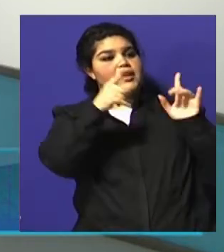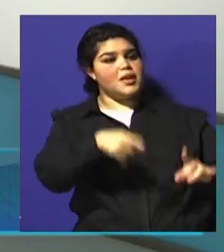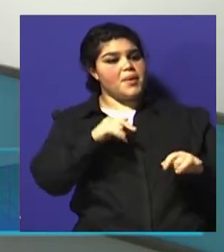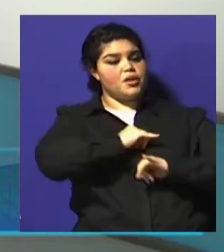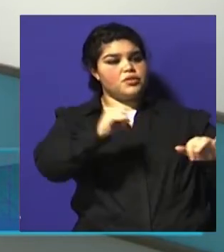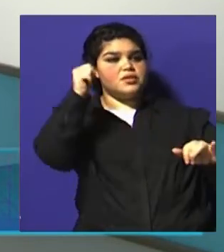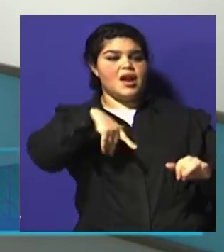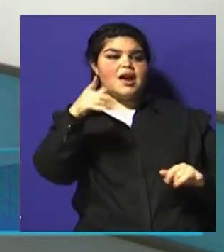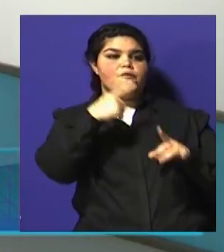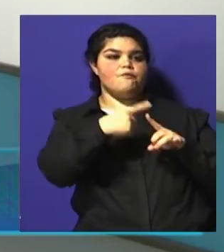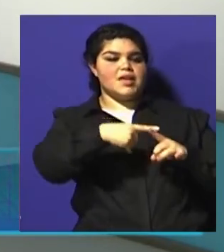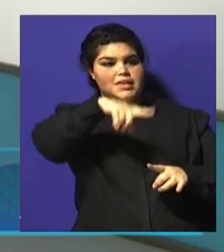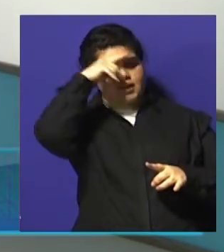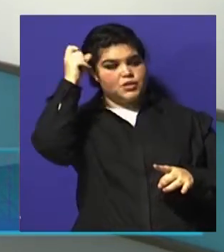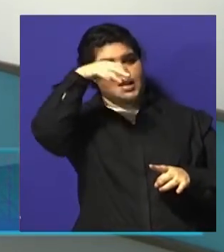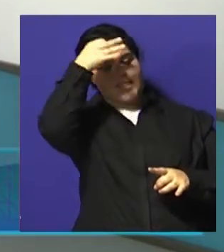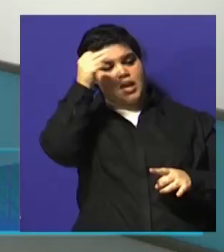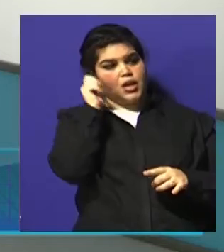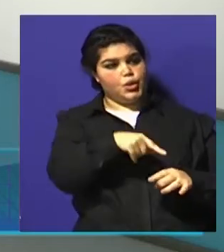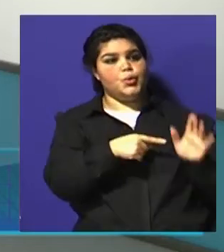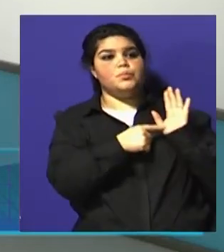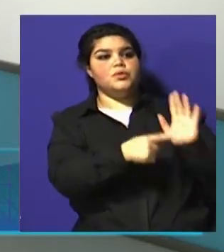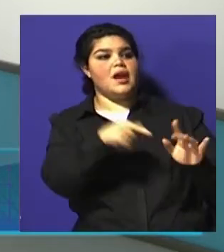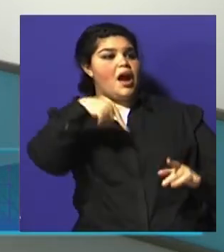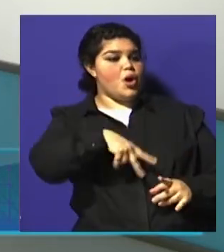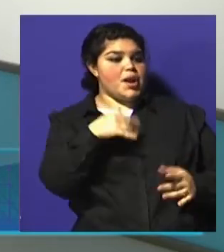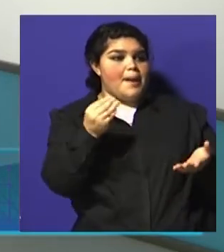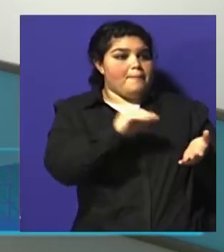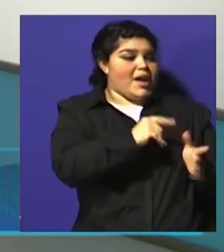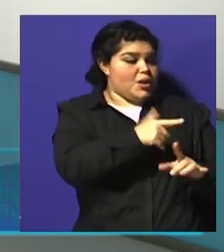de esta gran fiesta del Teatro Nacional. No queda más para agregar a nivel informativo.